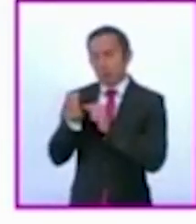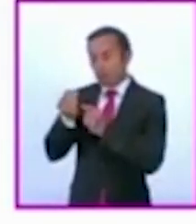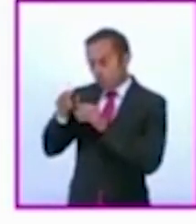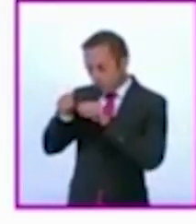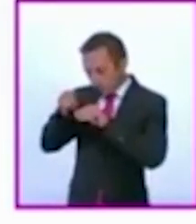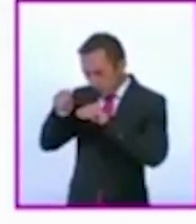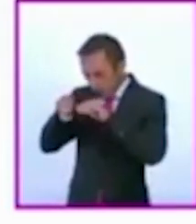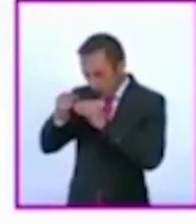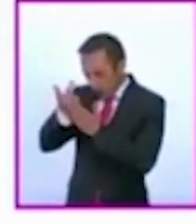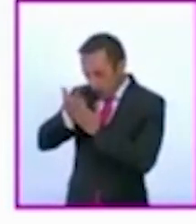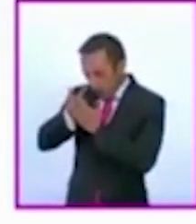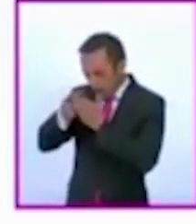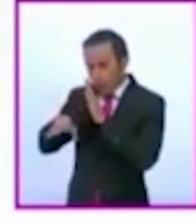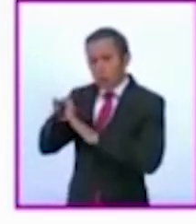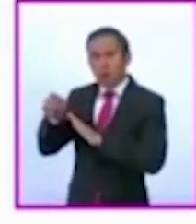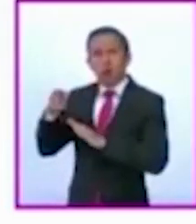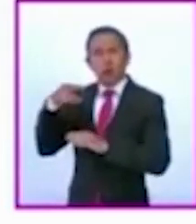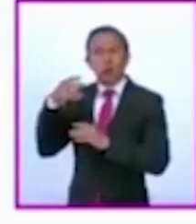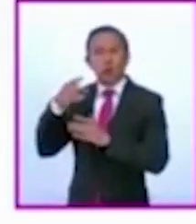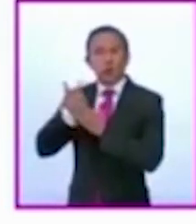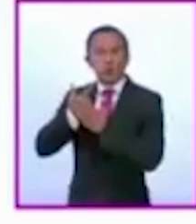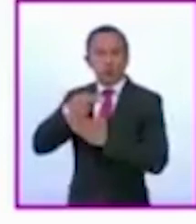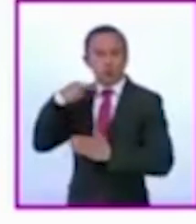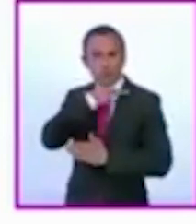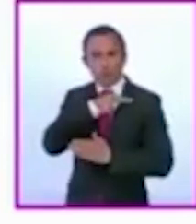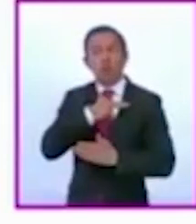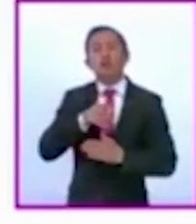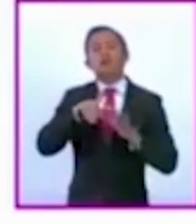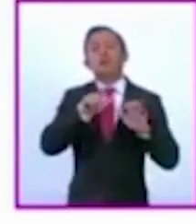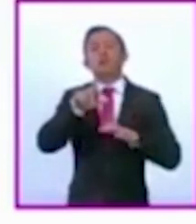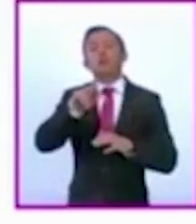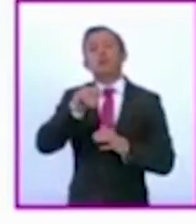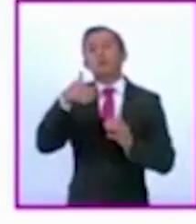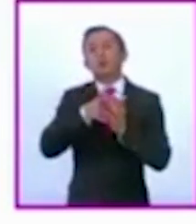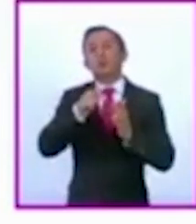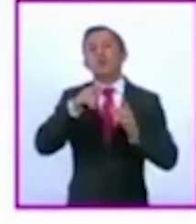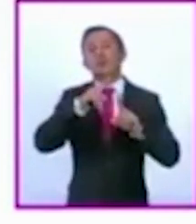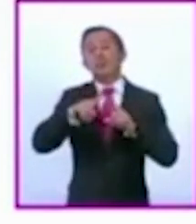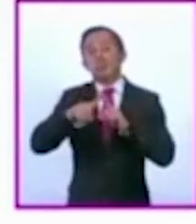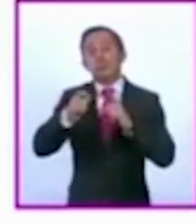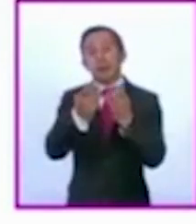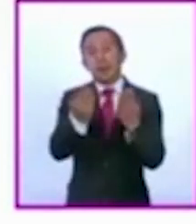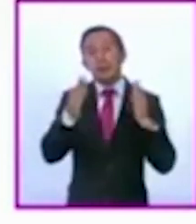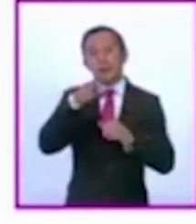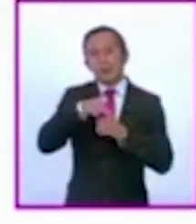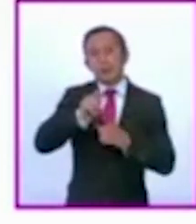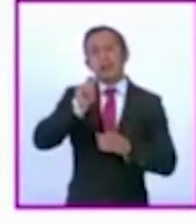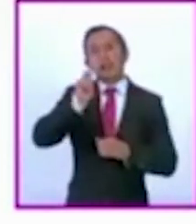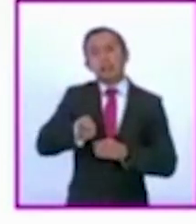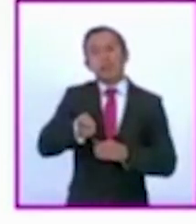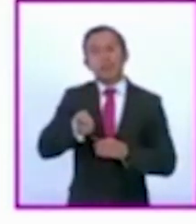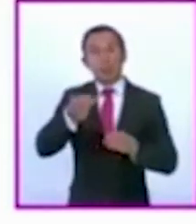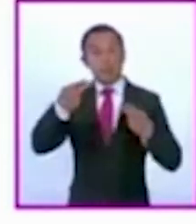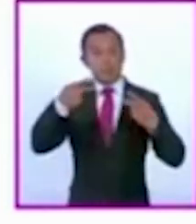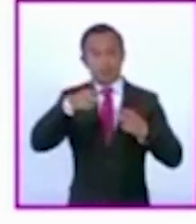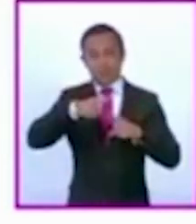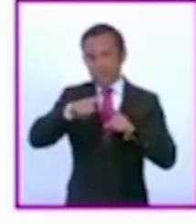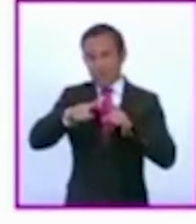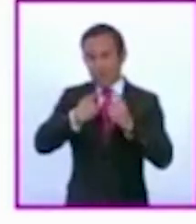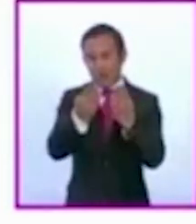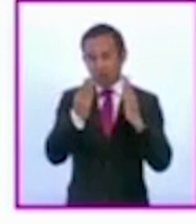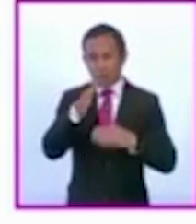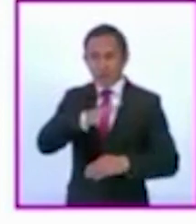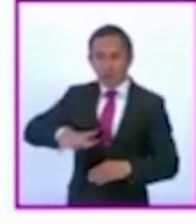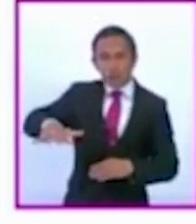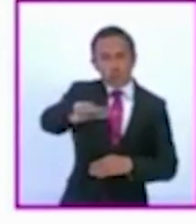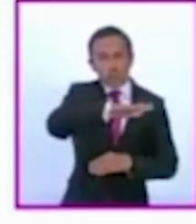de un grupo de hasta siete mil setecientos ochenta y siete casillas que representan el 5 por ciento del total de las que hoy